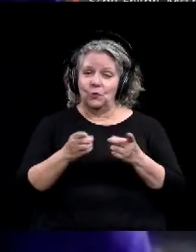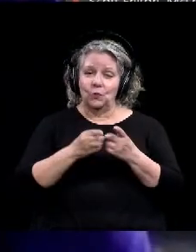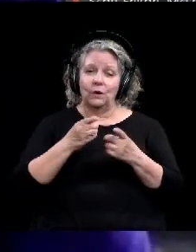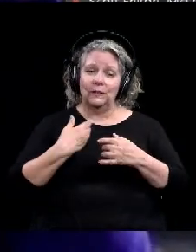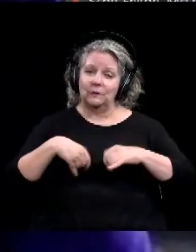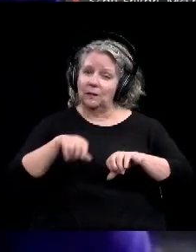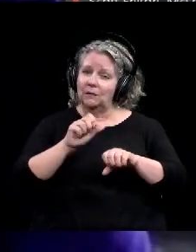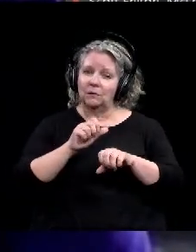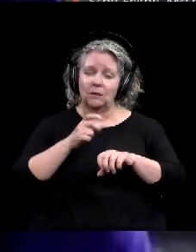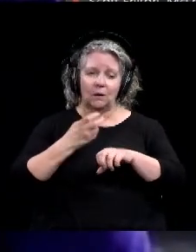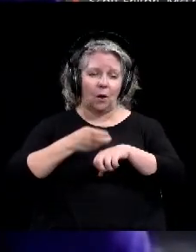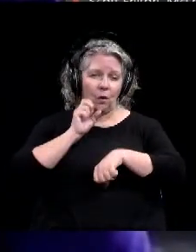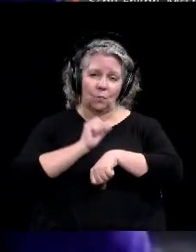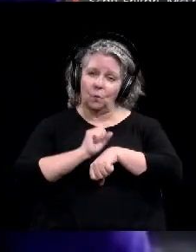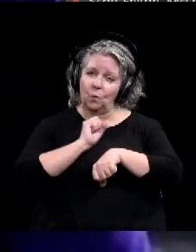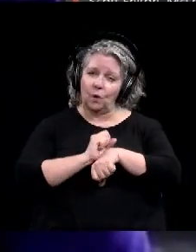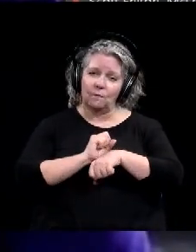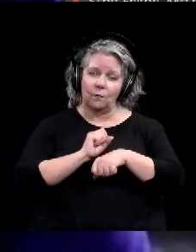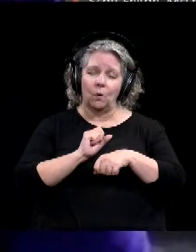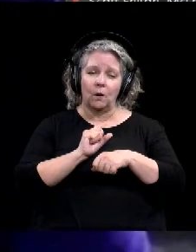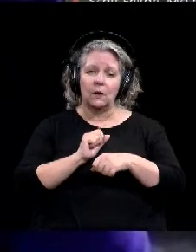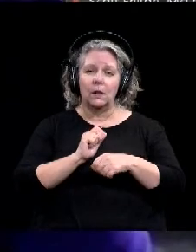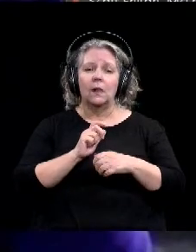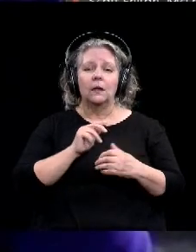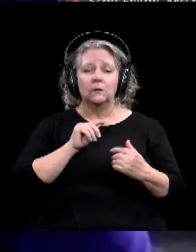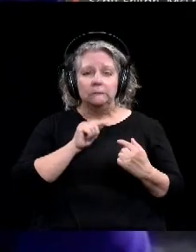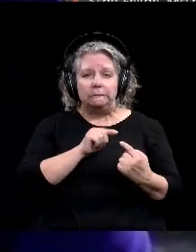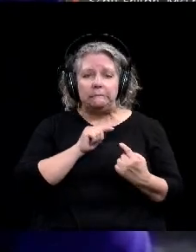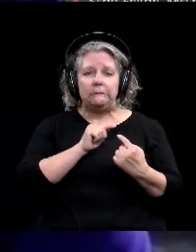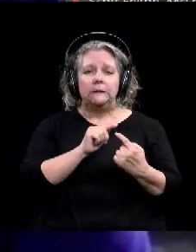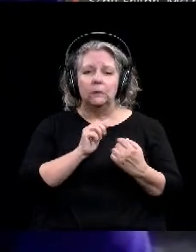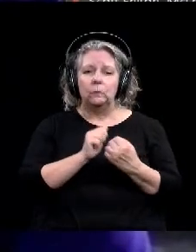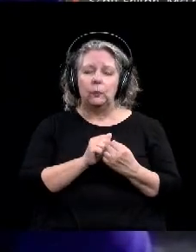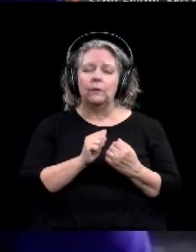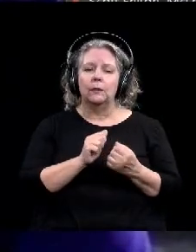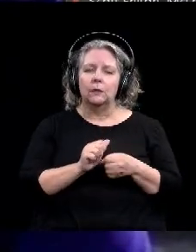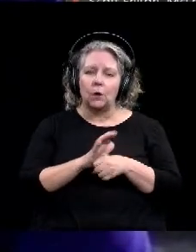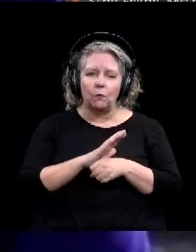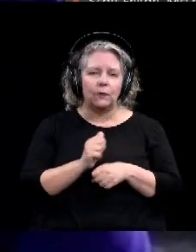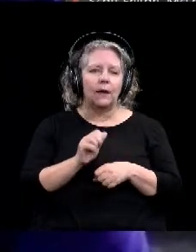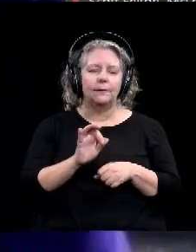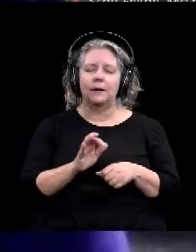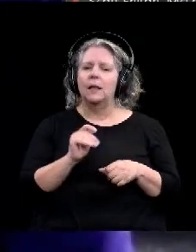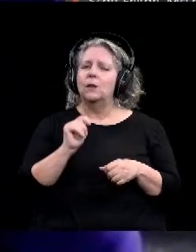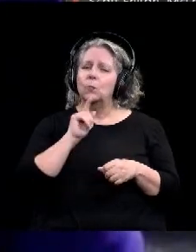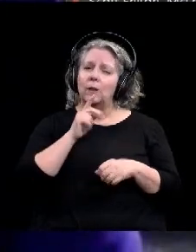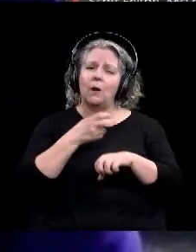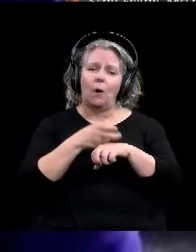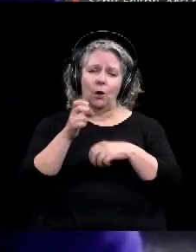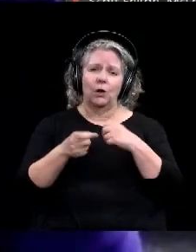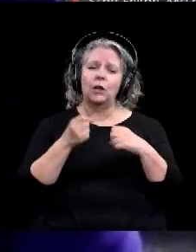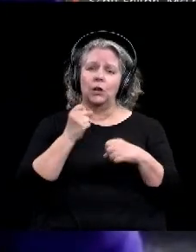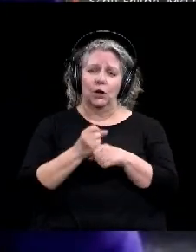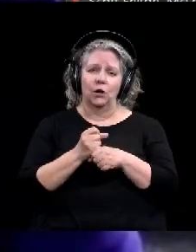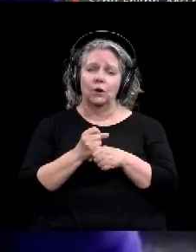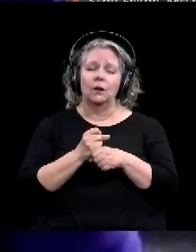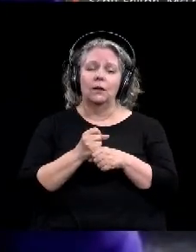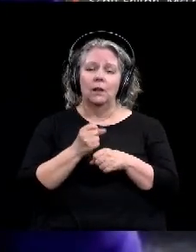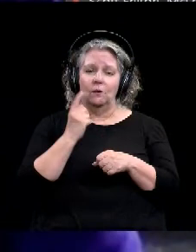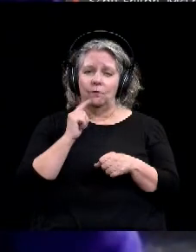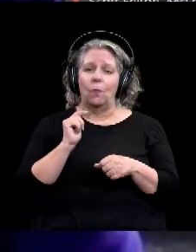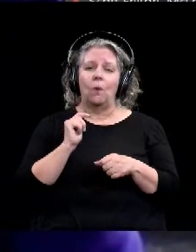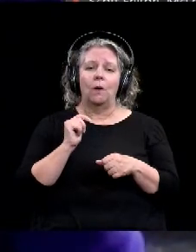año muy duro y de muchos cambios y tenemos estamos muy contentos con